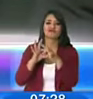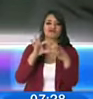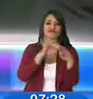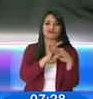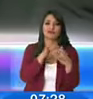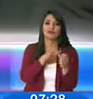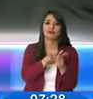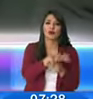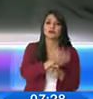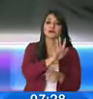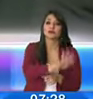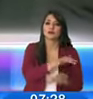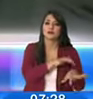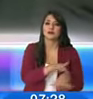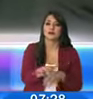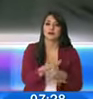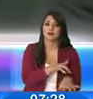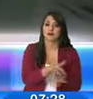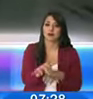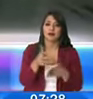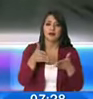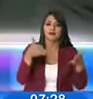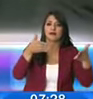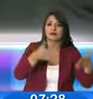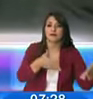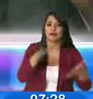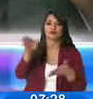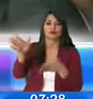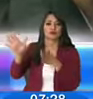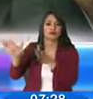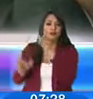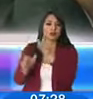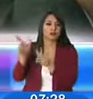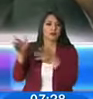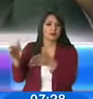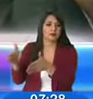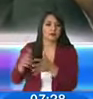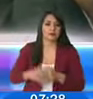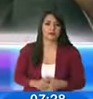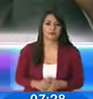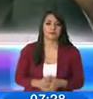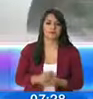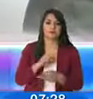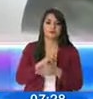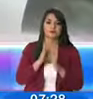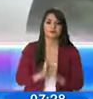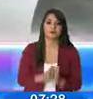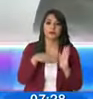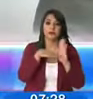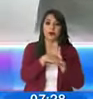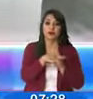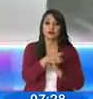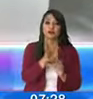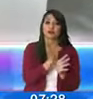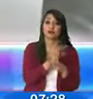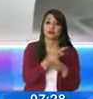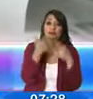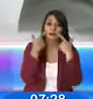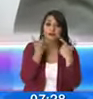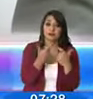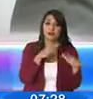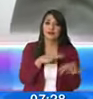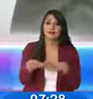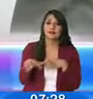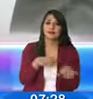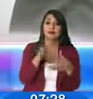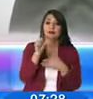incidan en el ejercicio de sus funciones a favor de intereses particulares. Además, indicaron que el superintendente de bancos incumplió con su función de vigilar las